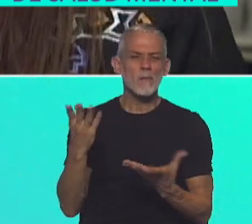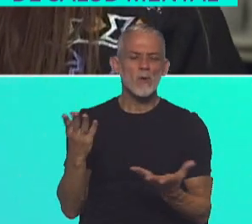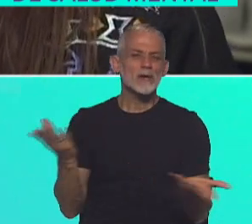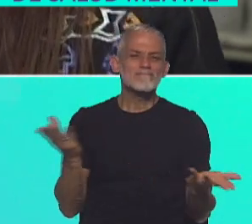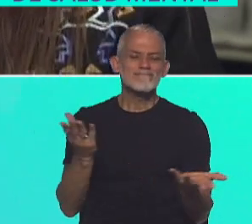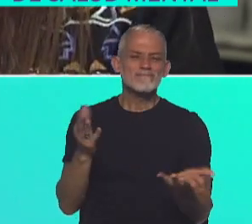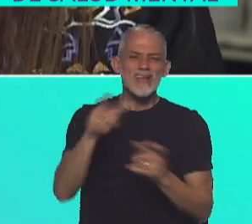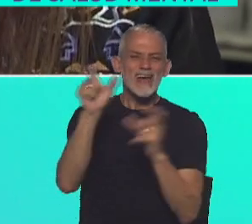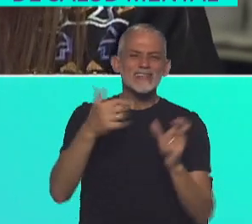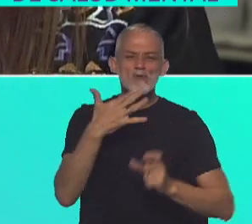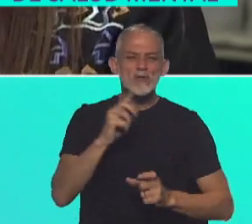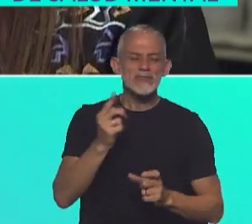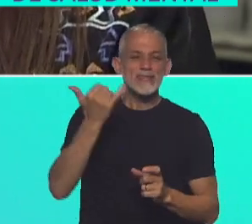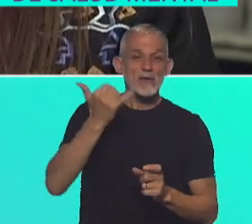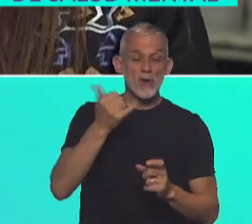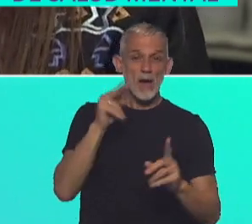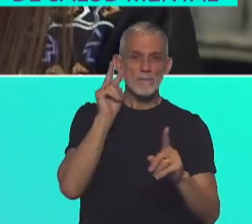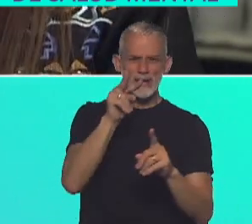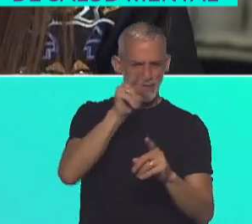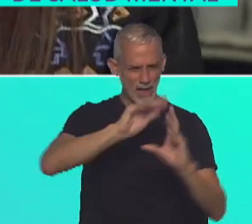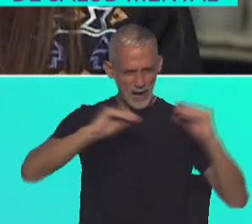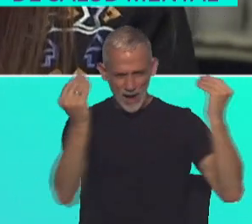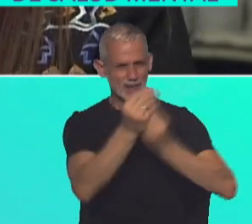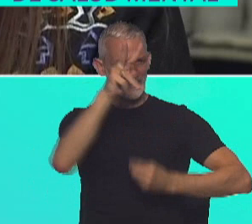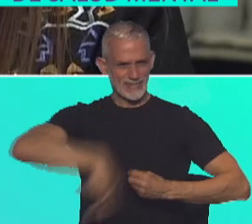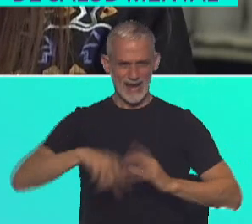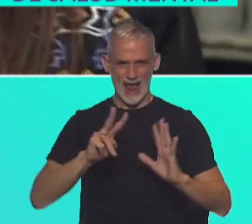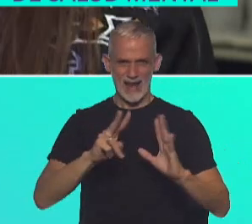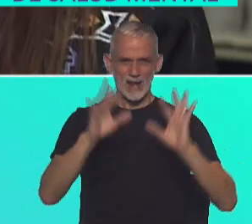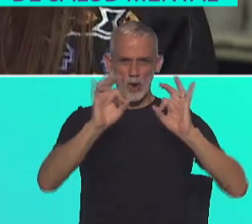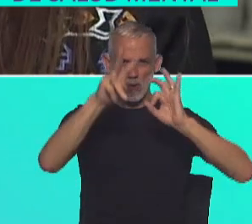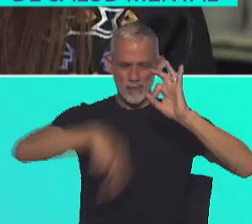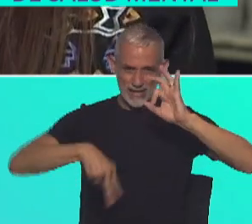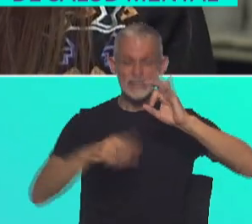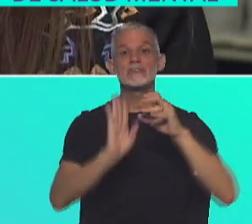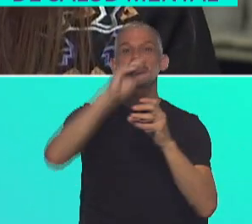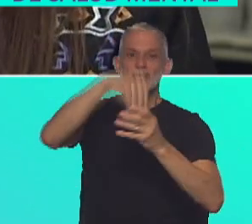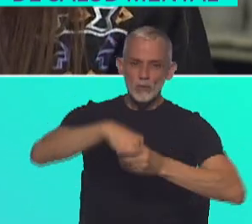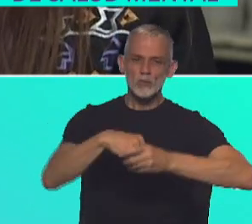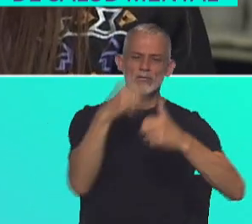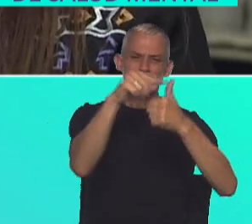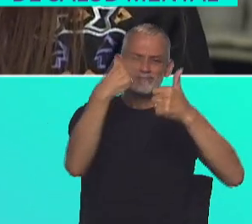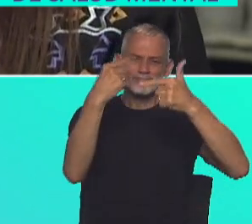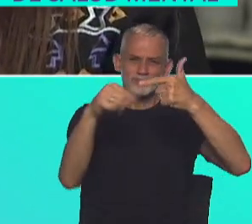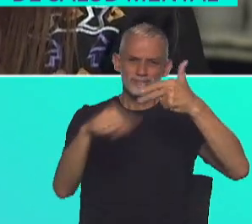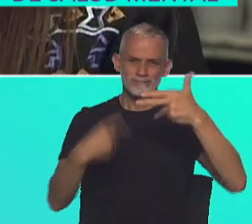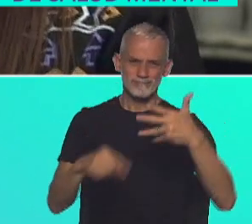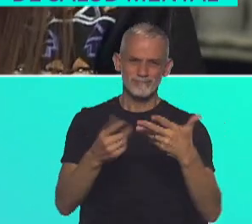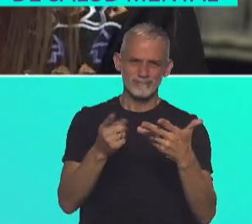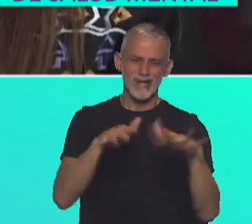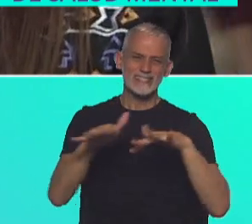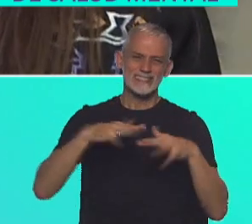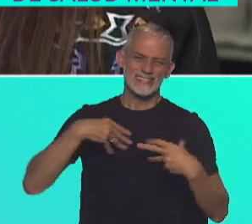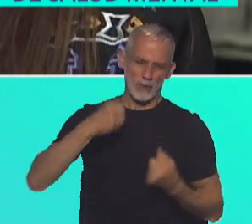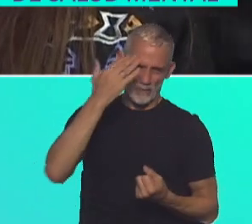se entiende que hay una mirada integral y en ese cuidado integral se incluyen diferentes acciones de salud mental.